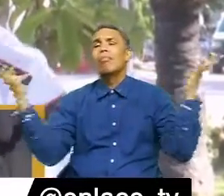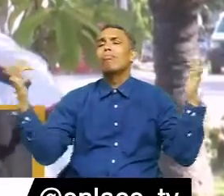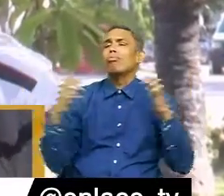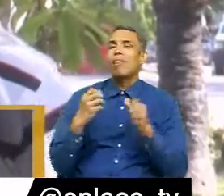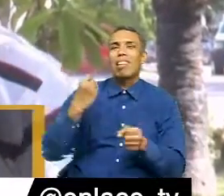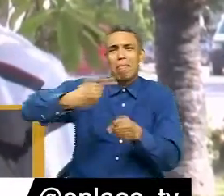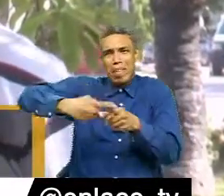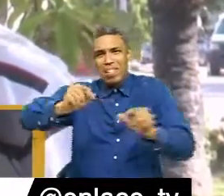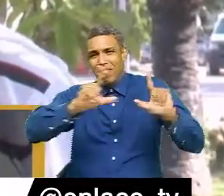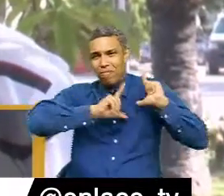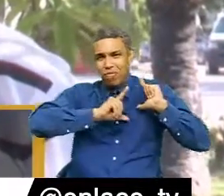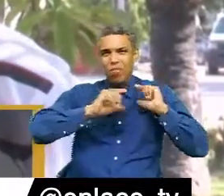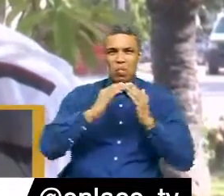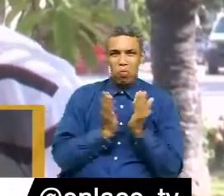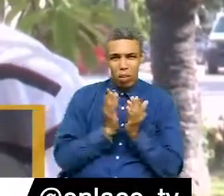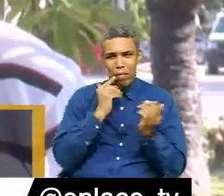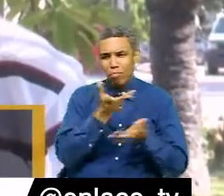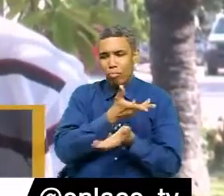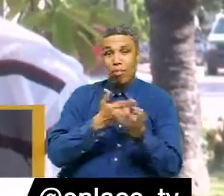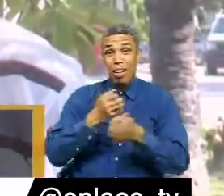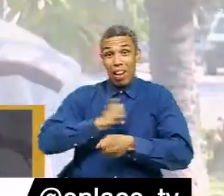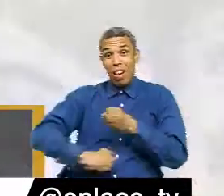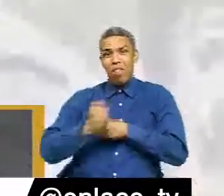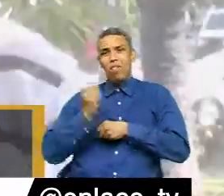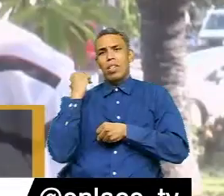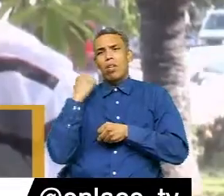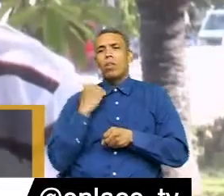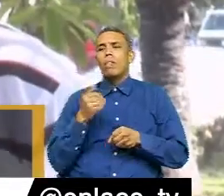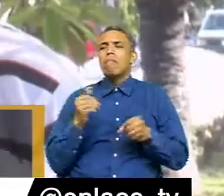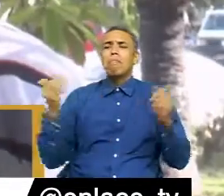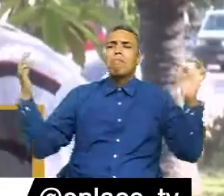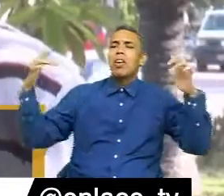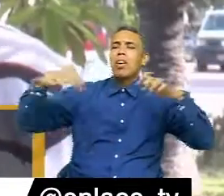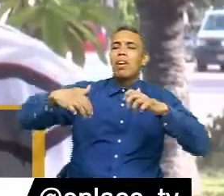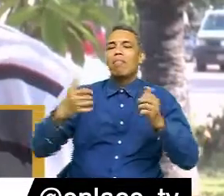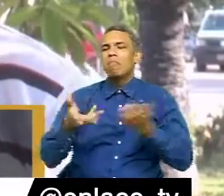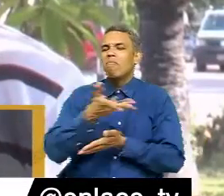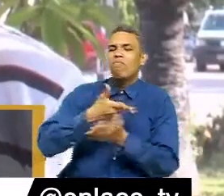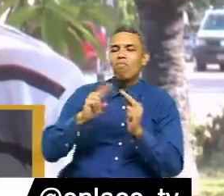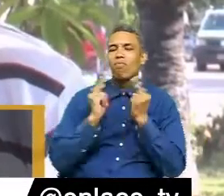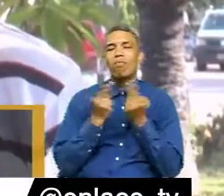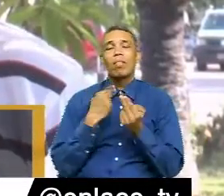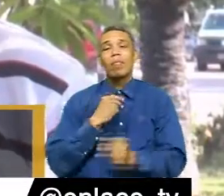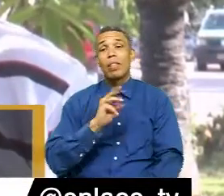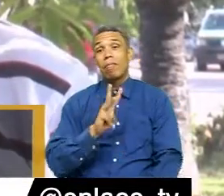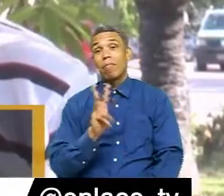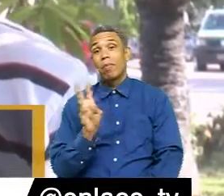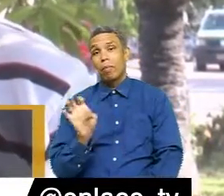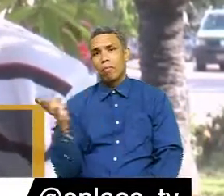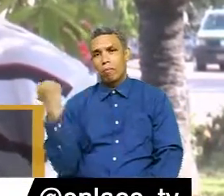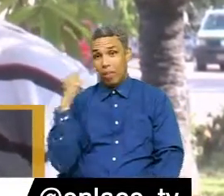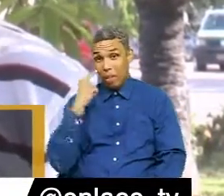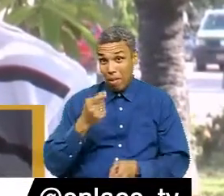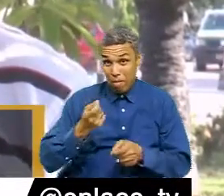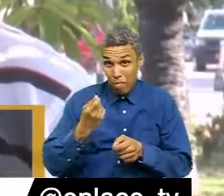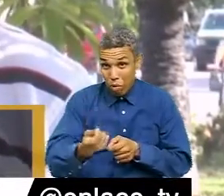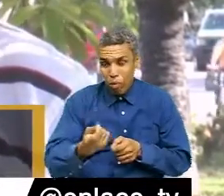año pasado logramos tener 39 amigos. El 12 de noviembre, sábado 7 p.m., de nuevo en